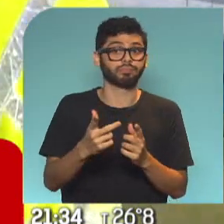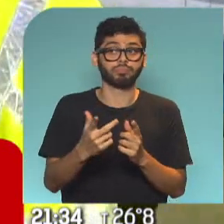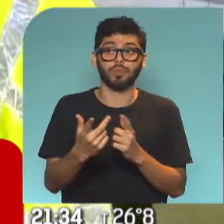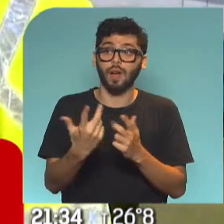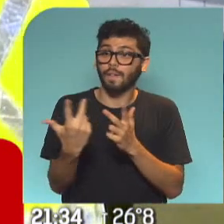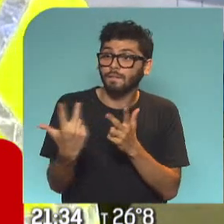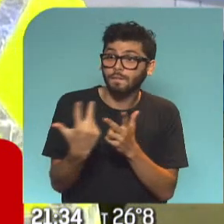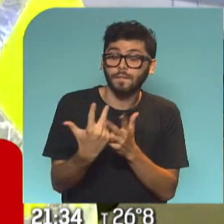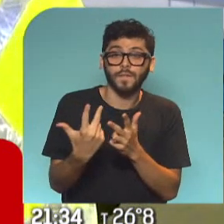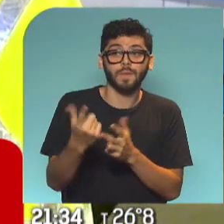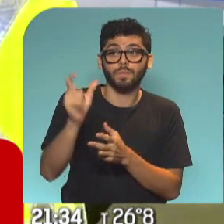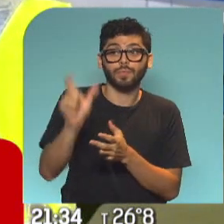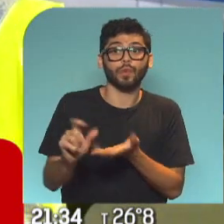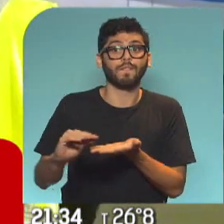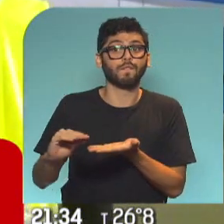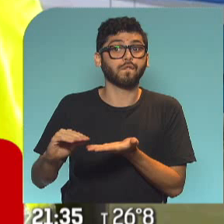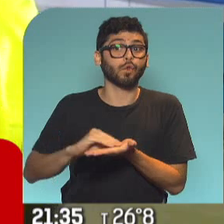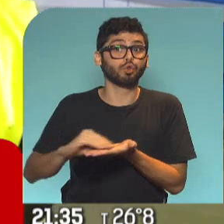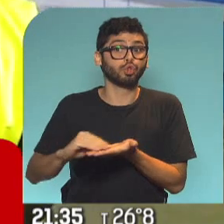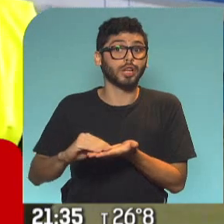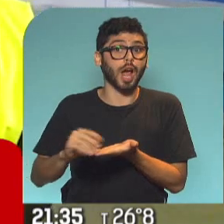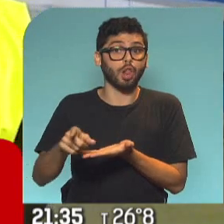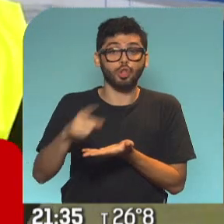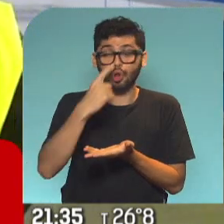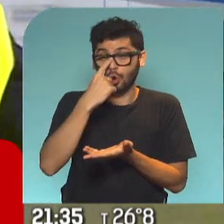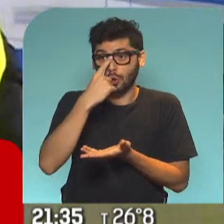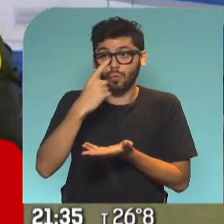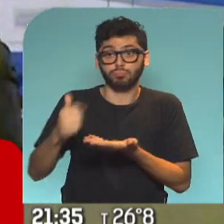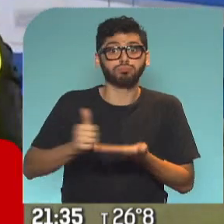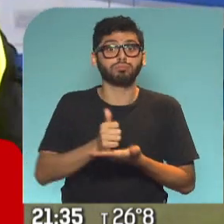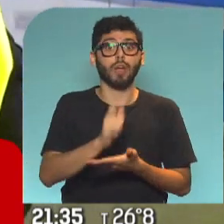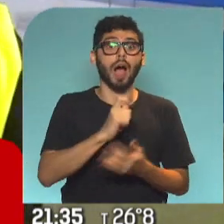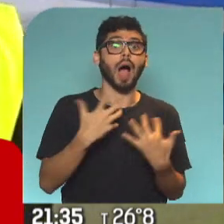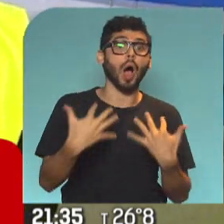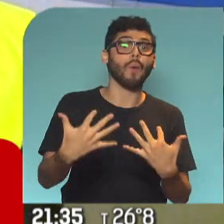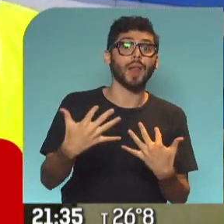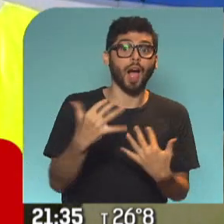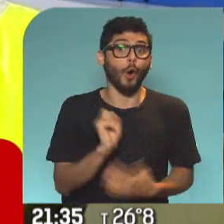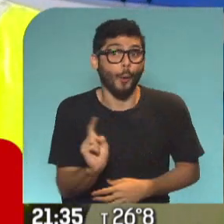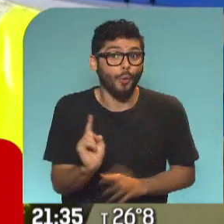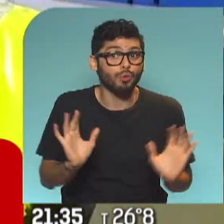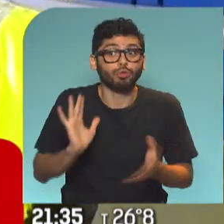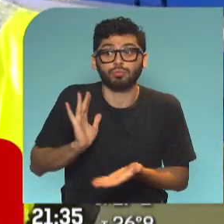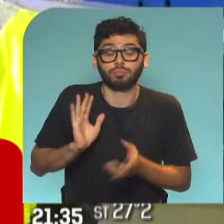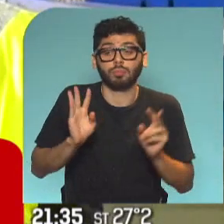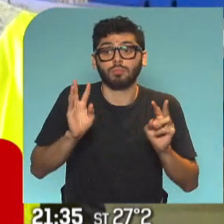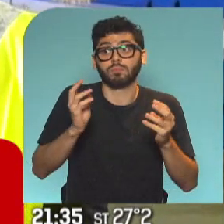de los funcionarios, la funcionaria presente, hablan finalmente, bueno, sobre la importancia